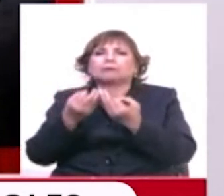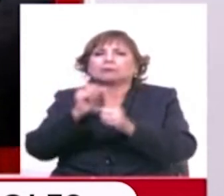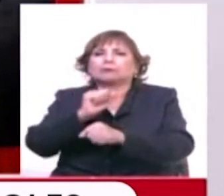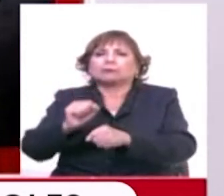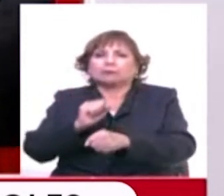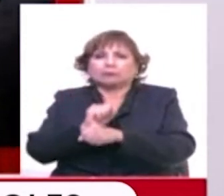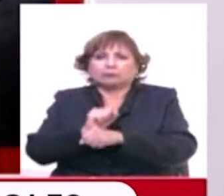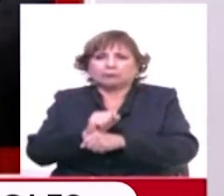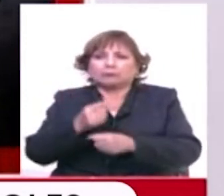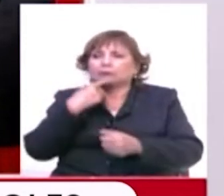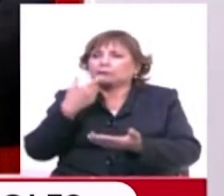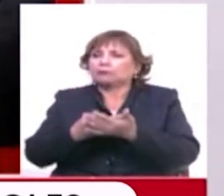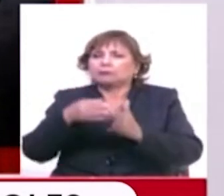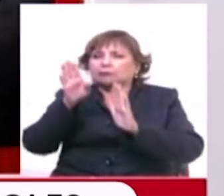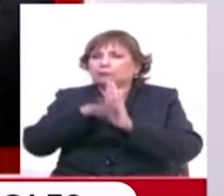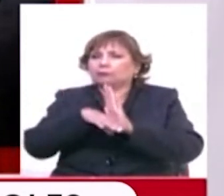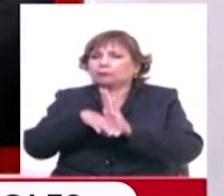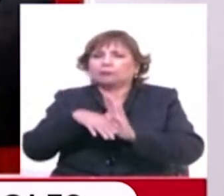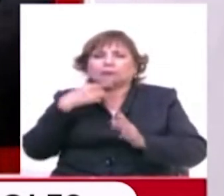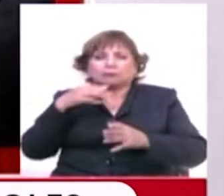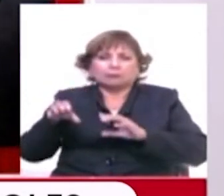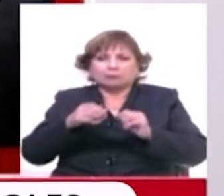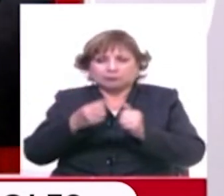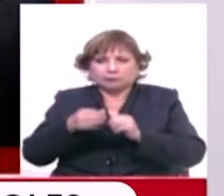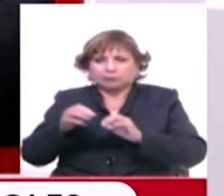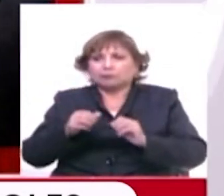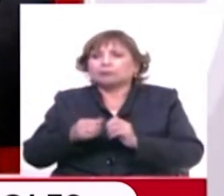el ministro de Salud, Hernán Condori. Información en vivo para Exitosa 95.5 en la FM.